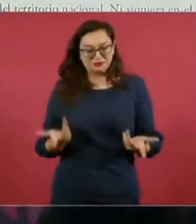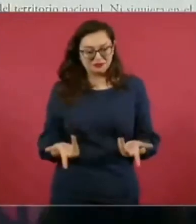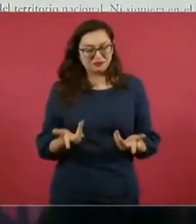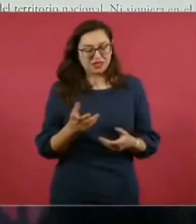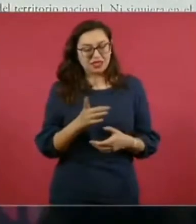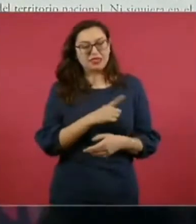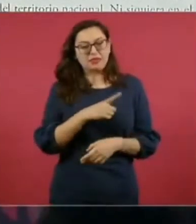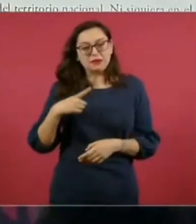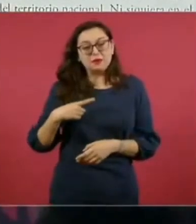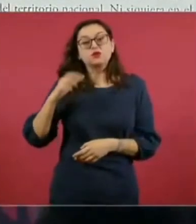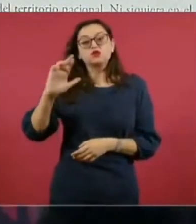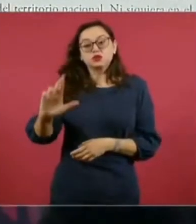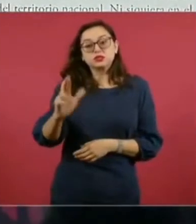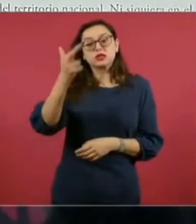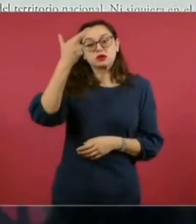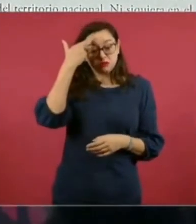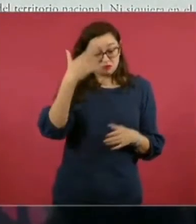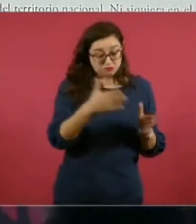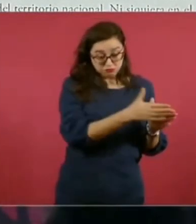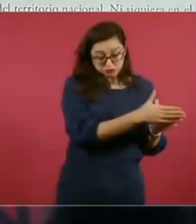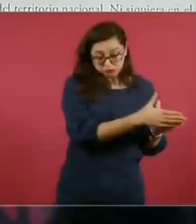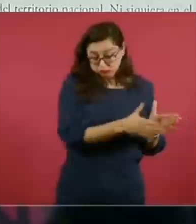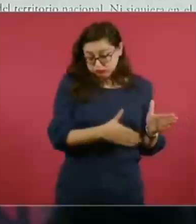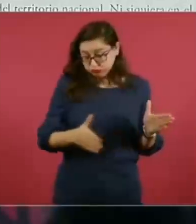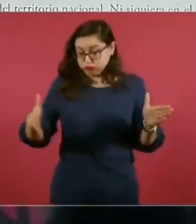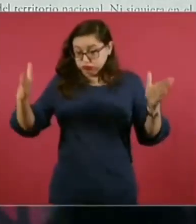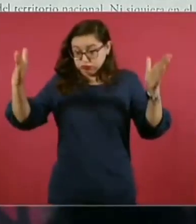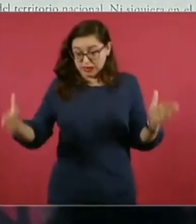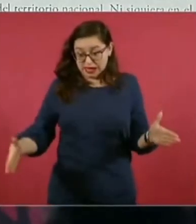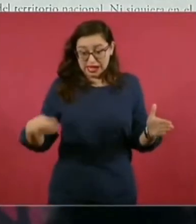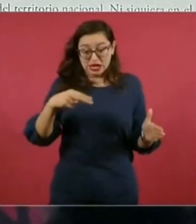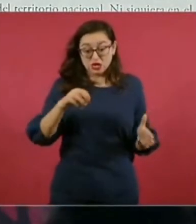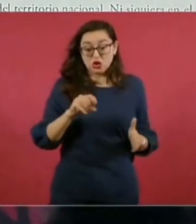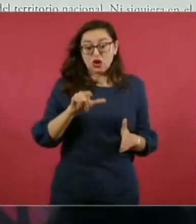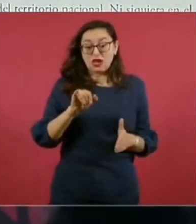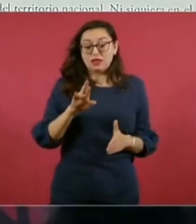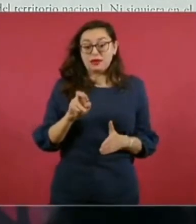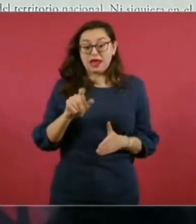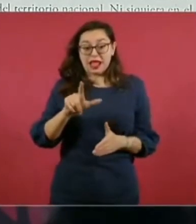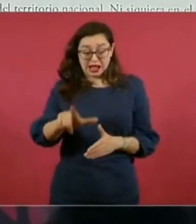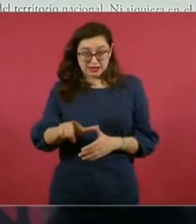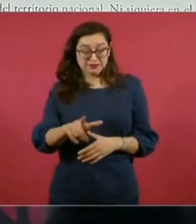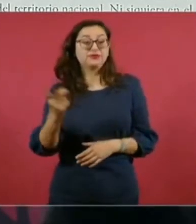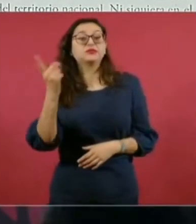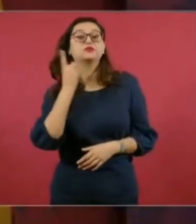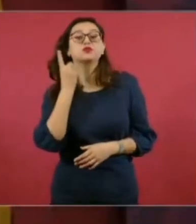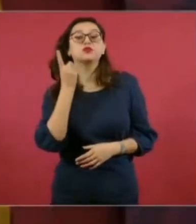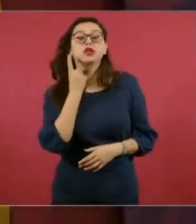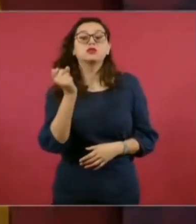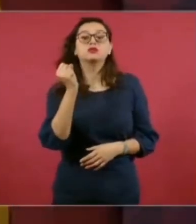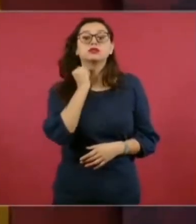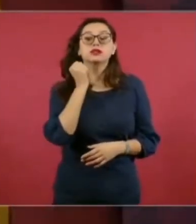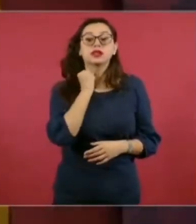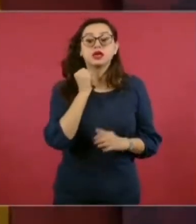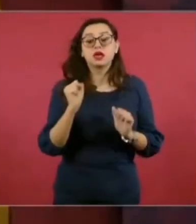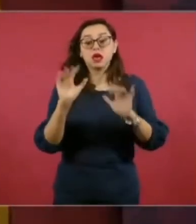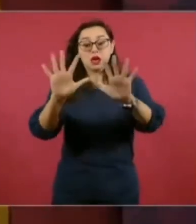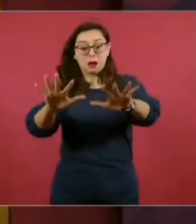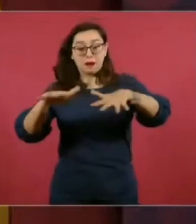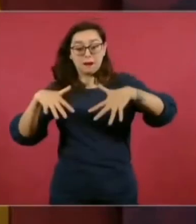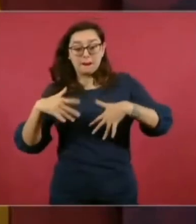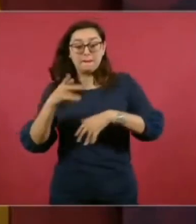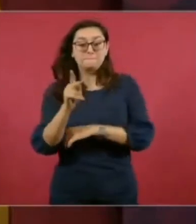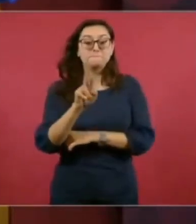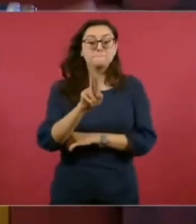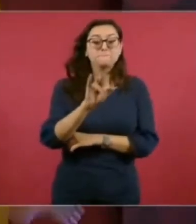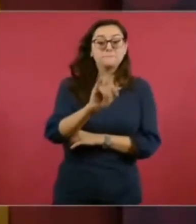conviene subrayar que durante el periodo neoliberal los legisladores del PRI y del PAN, que se